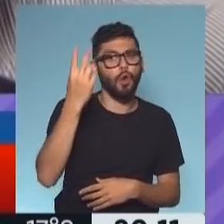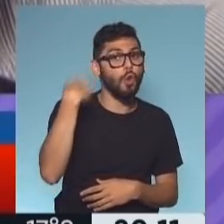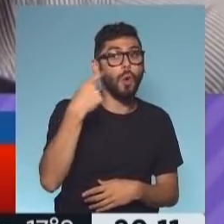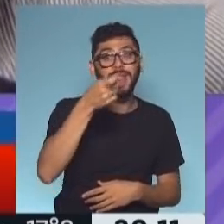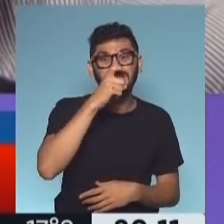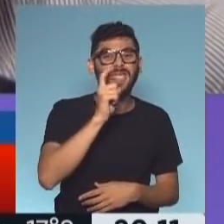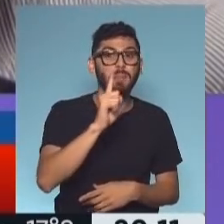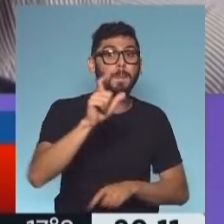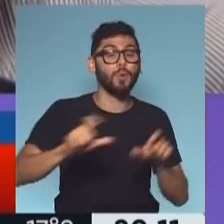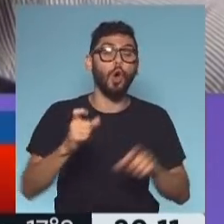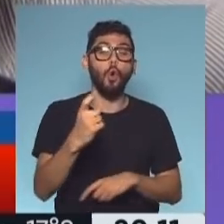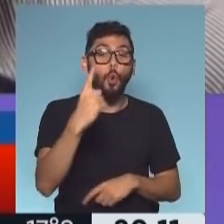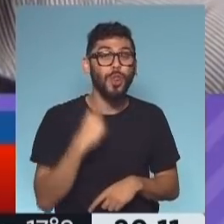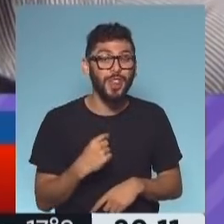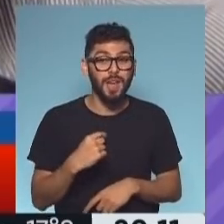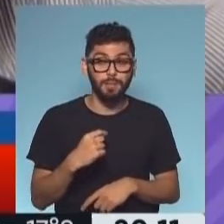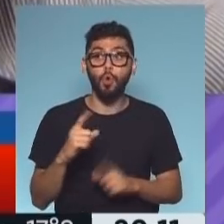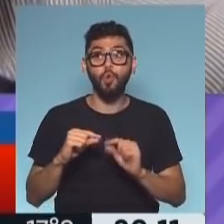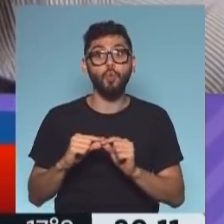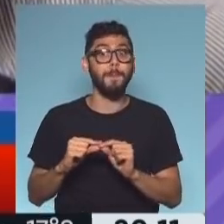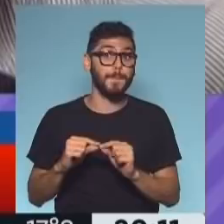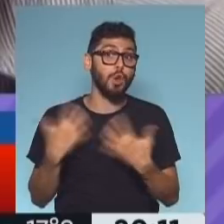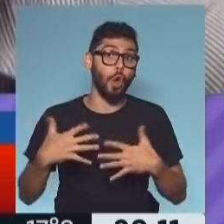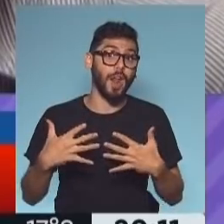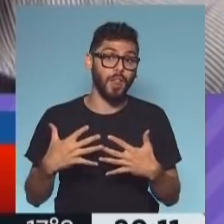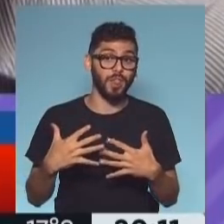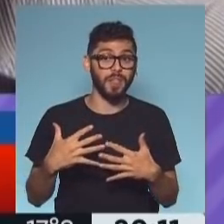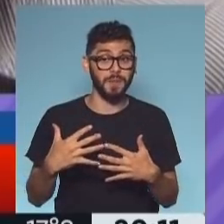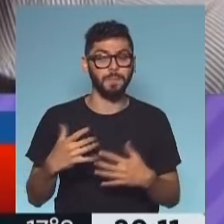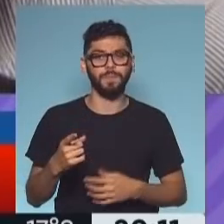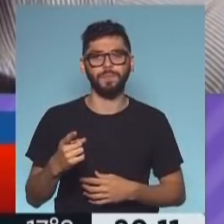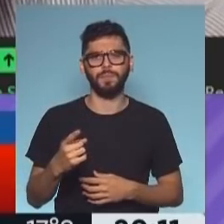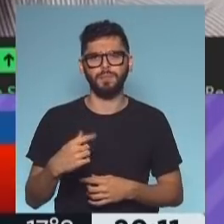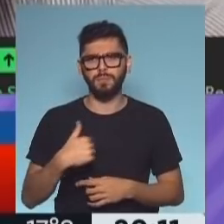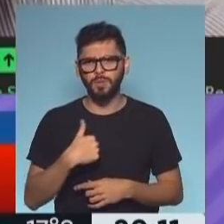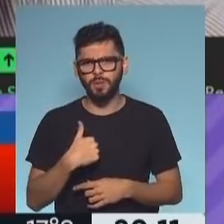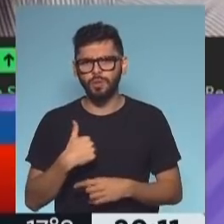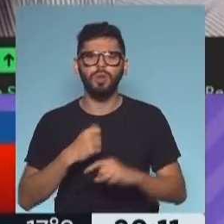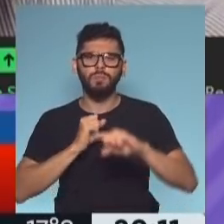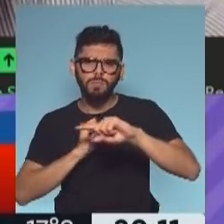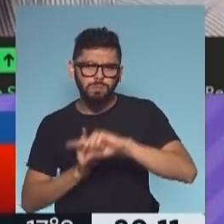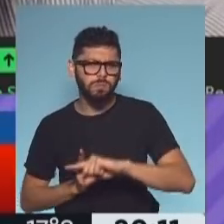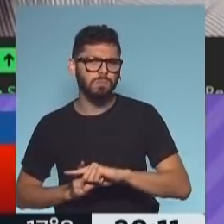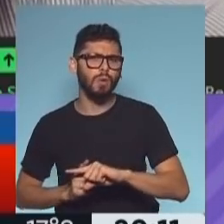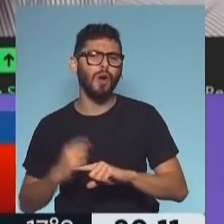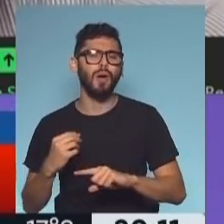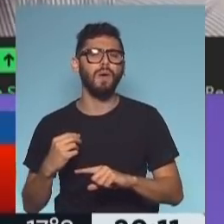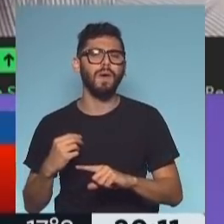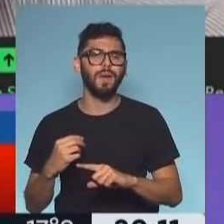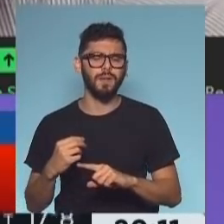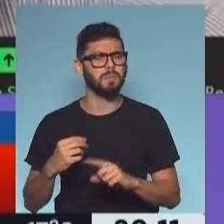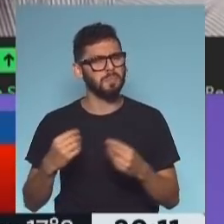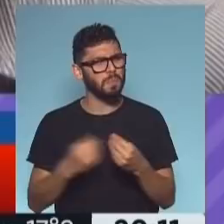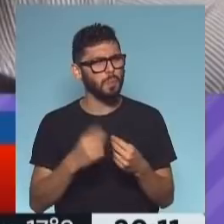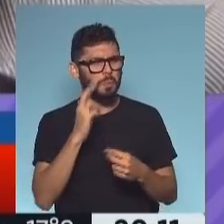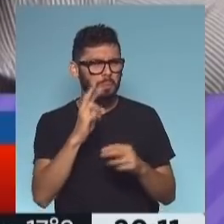personas en un solo día. Ese es un número realmente muy importante. Yo hago la cuentita y porque se estuvo hablando